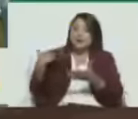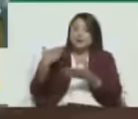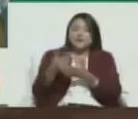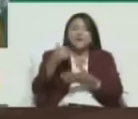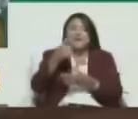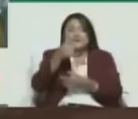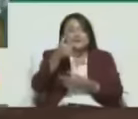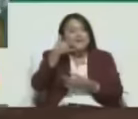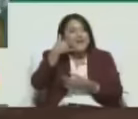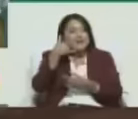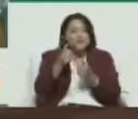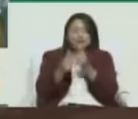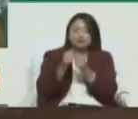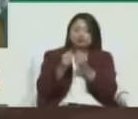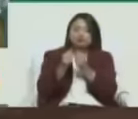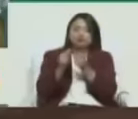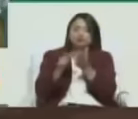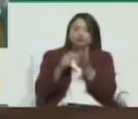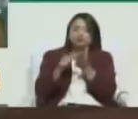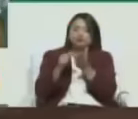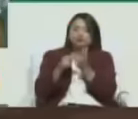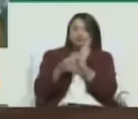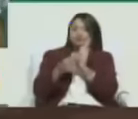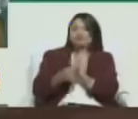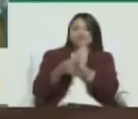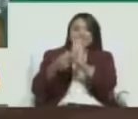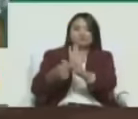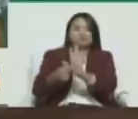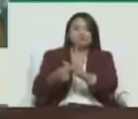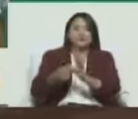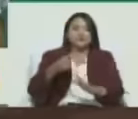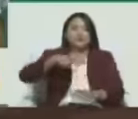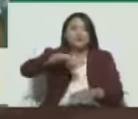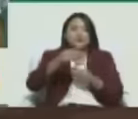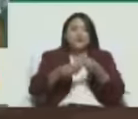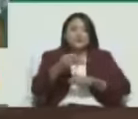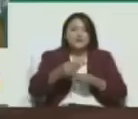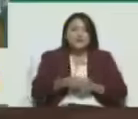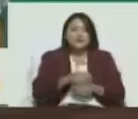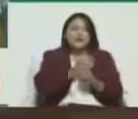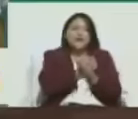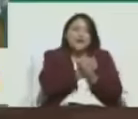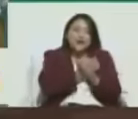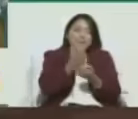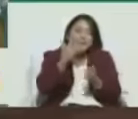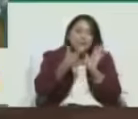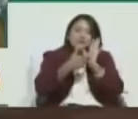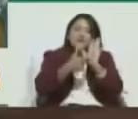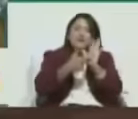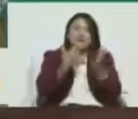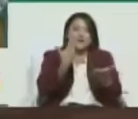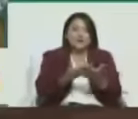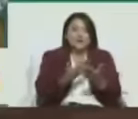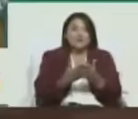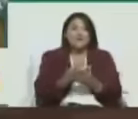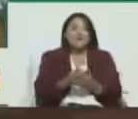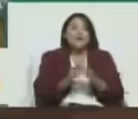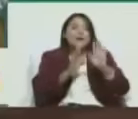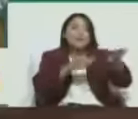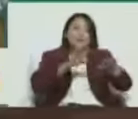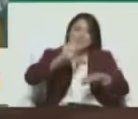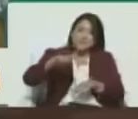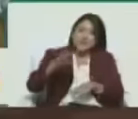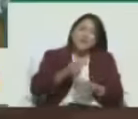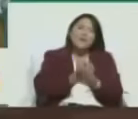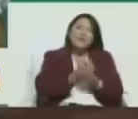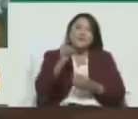teléfono, a través de sus redes sociales, también le comunique al mundo lo que vamos a estar haciendo, porque el amor se demuestra. Y defender el Esequibo es